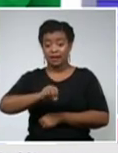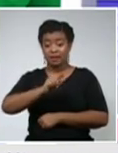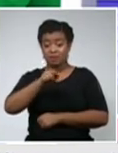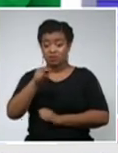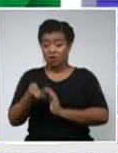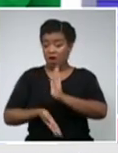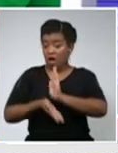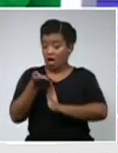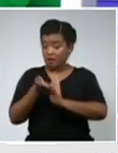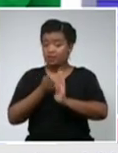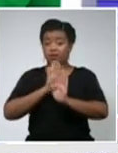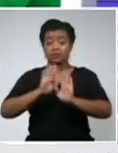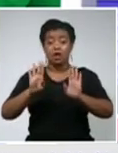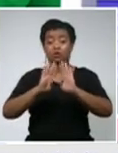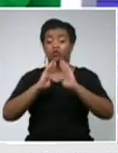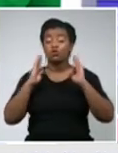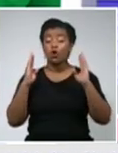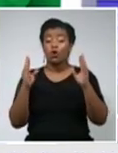acumulan